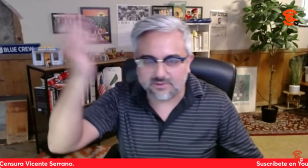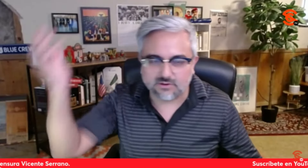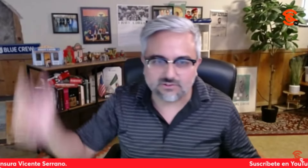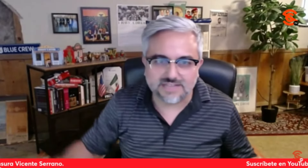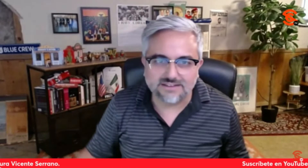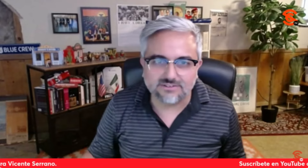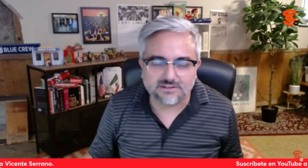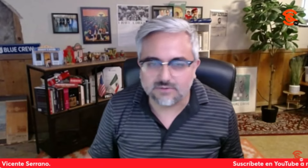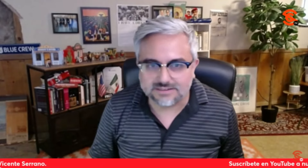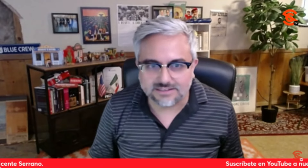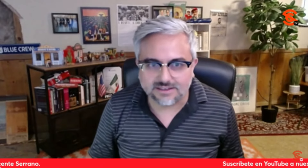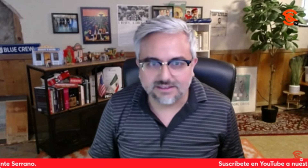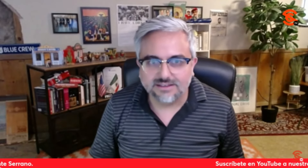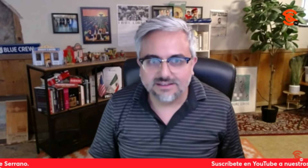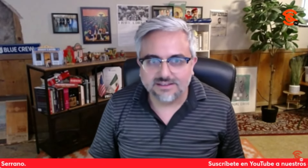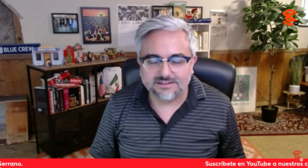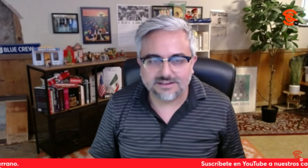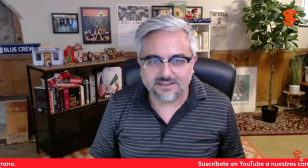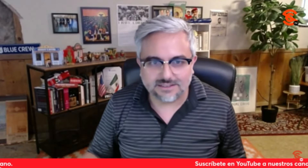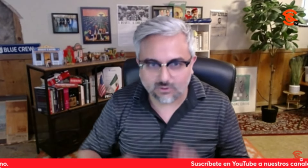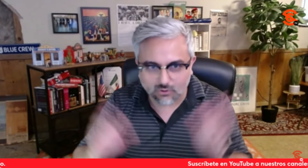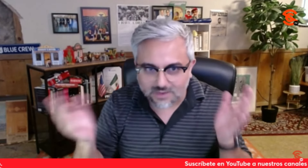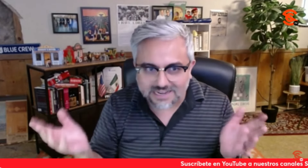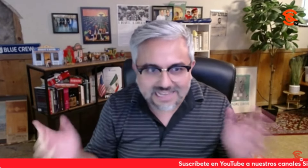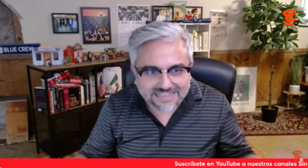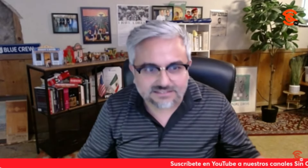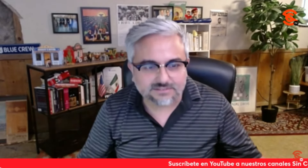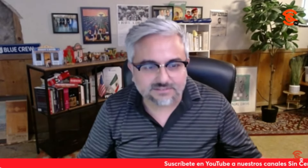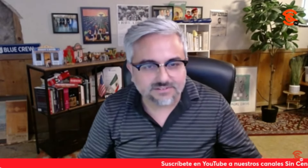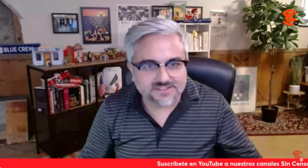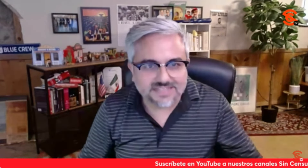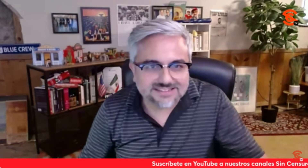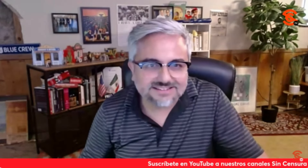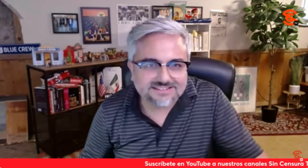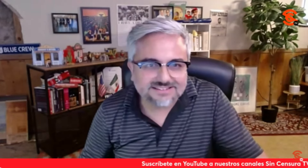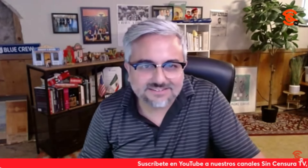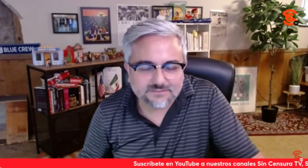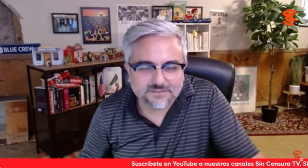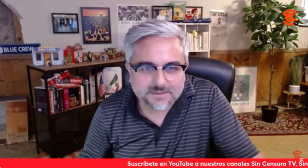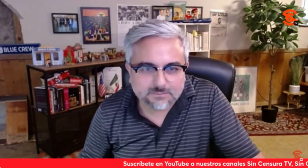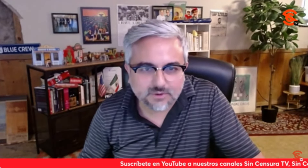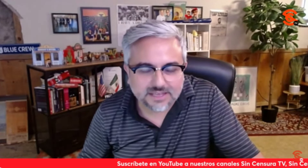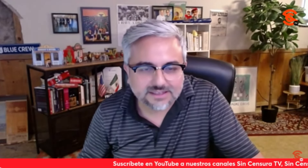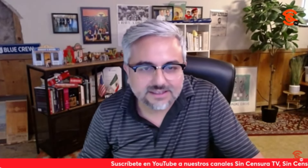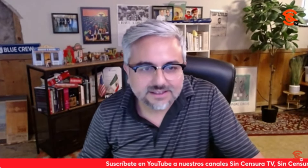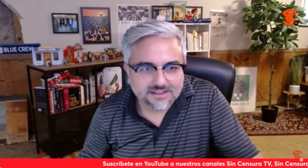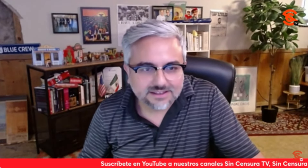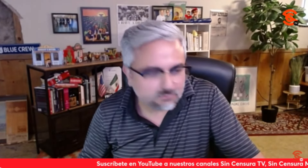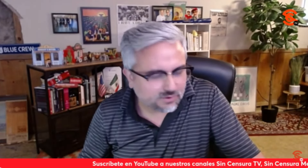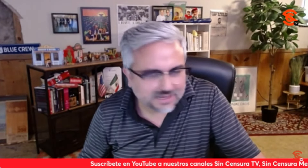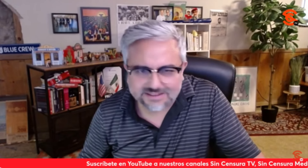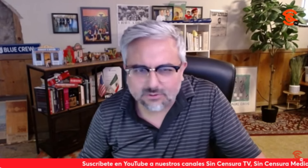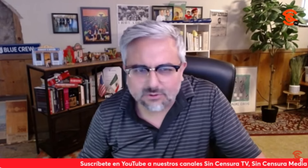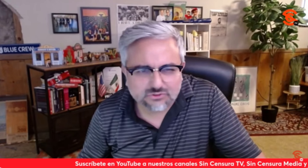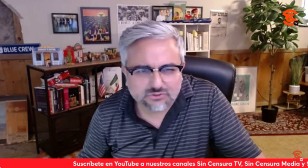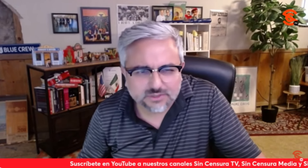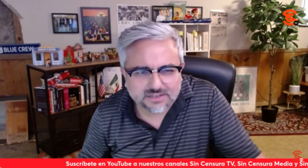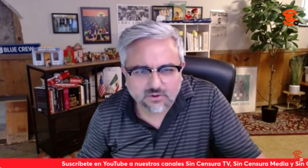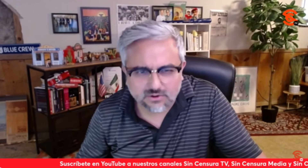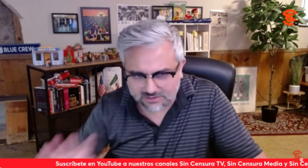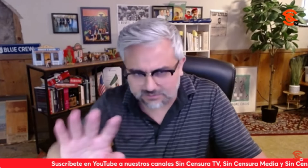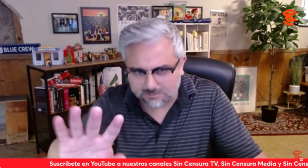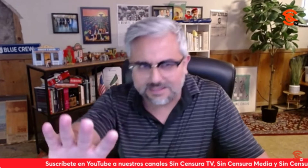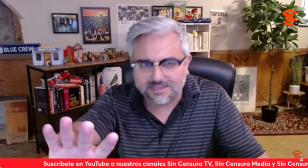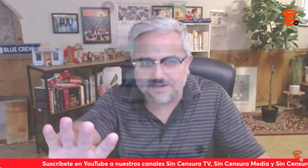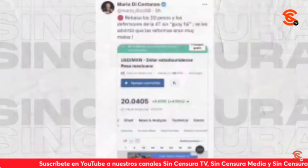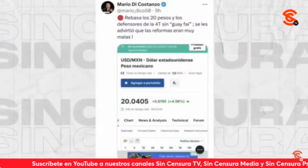Mario Di Constanzo, este cuate que critica todo lo que él es, ¿no? Tantas y tantas infamias por ahí. El mismo Calderón, su hijo, que